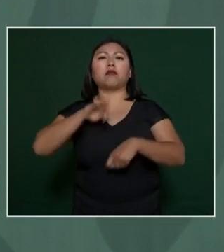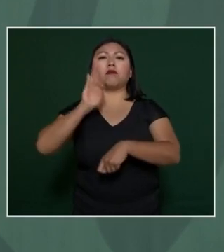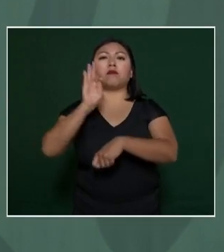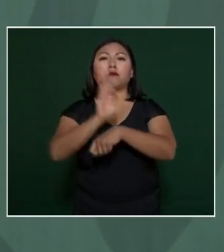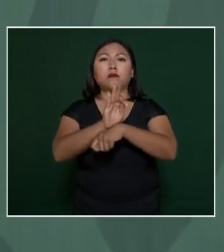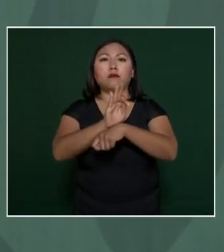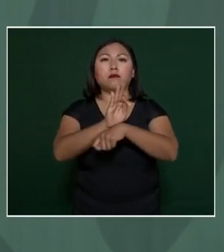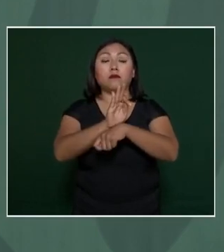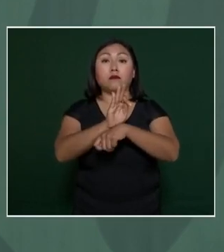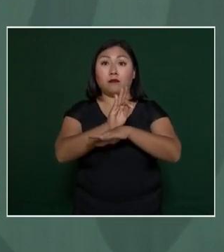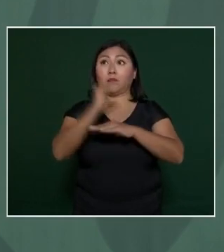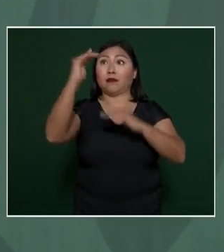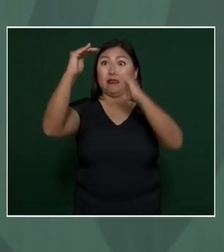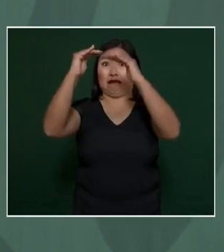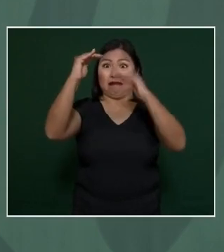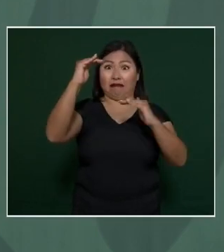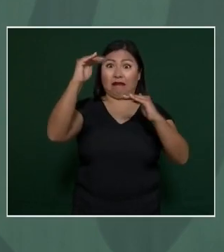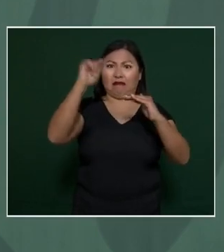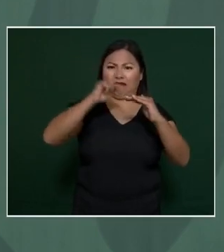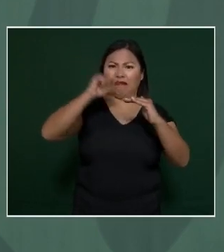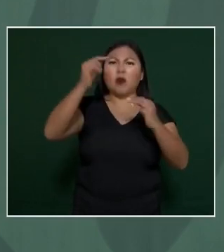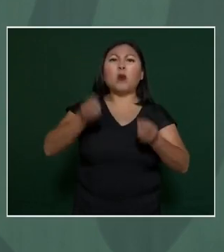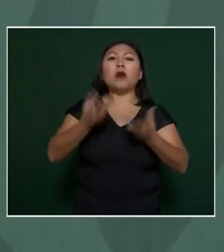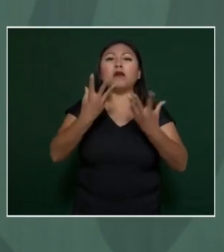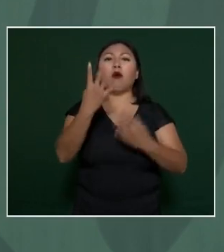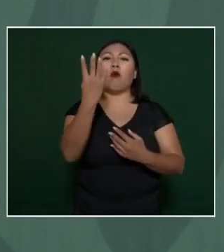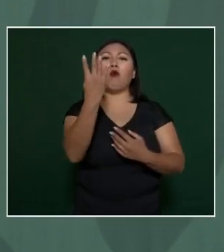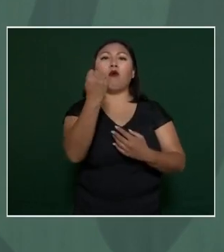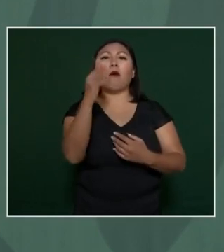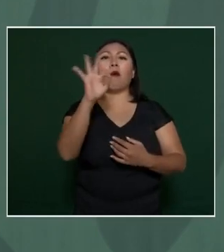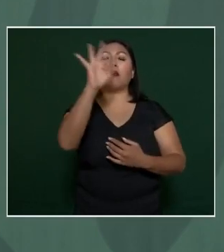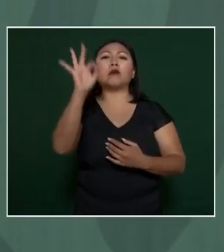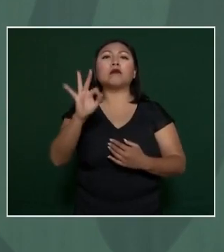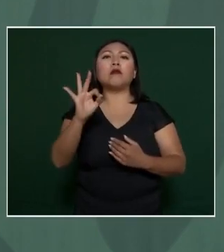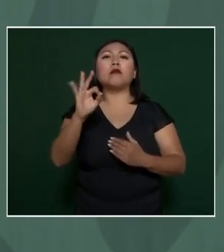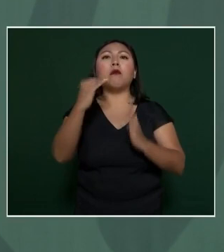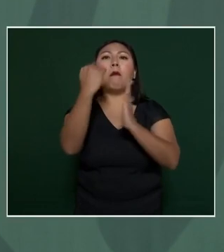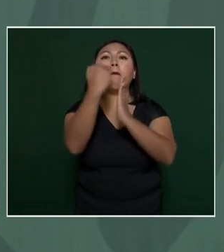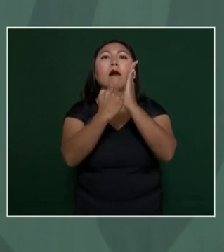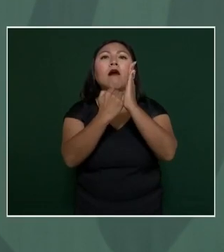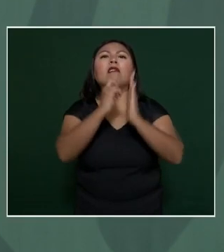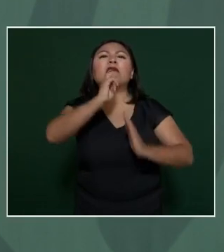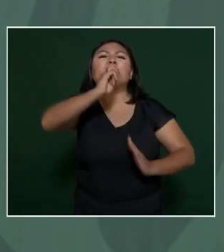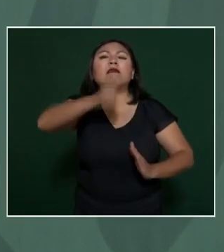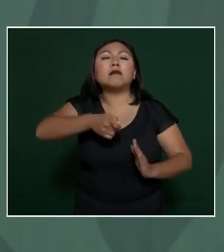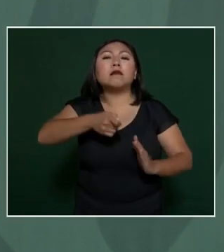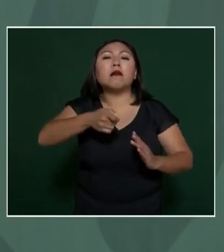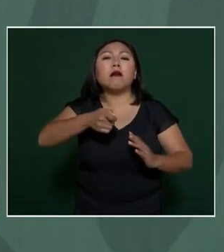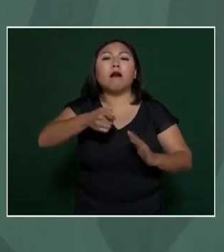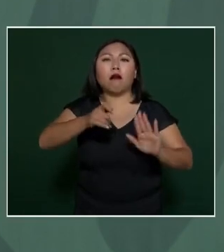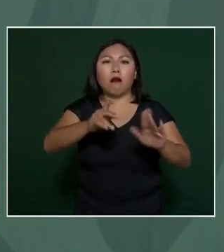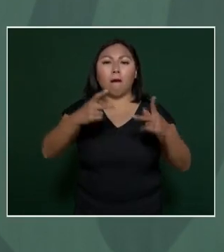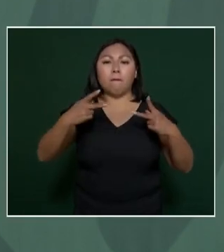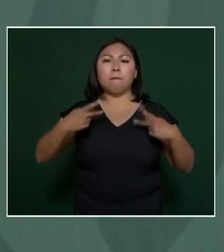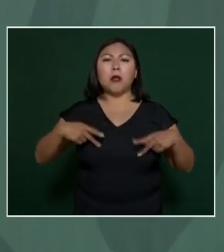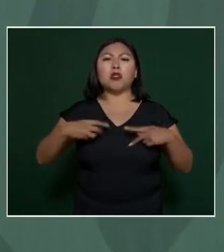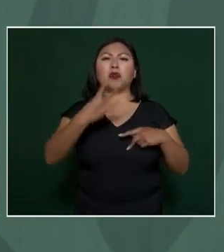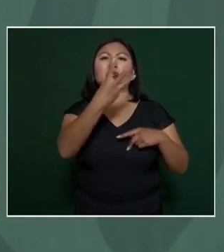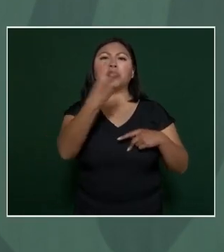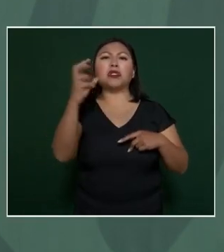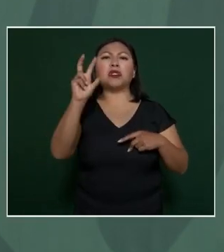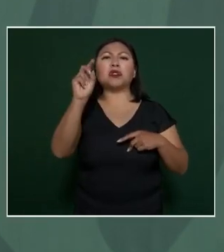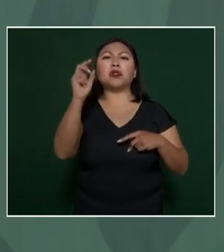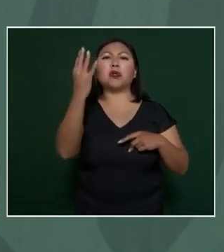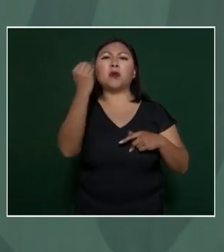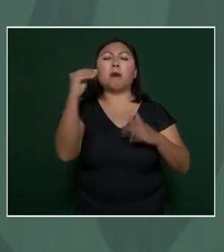ese 99% de reducción significa que hoy hay 339000 personas en Baja